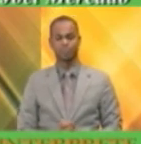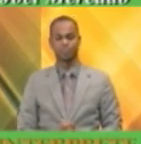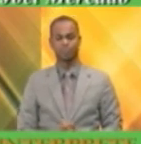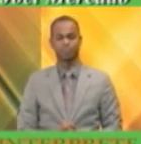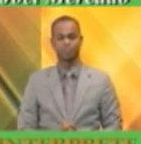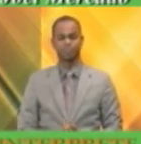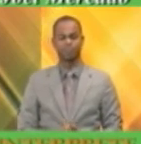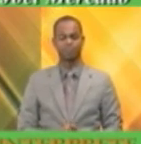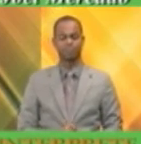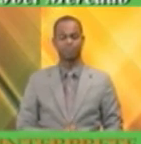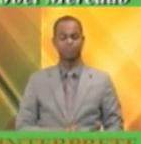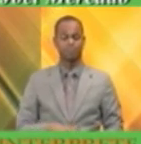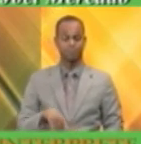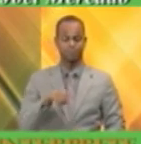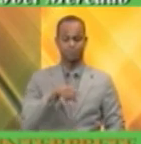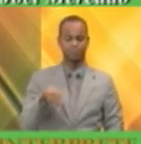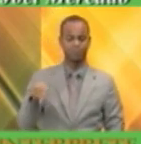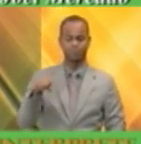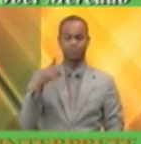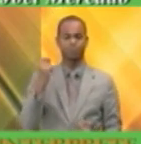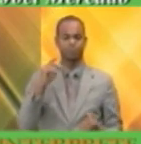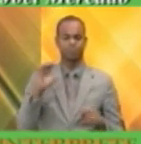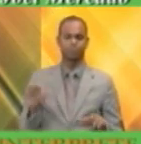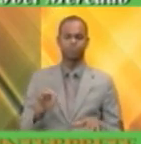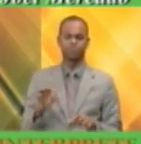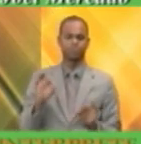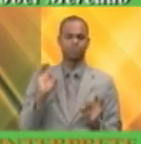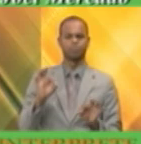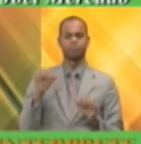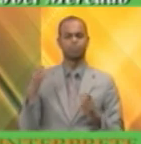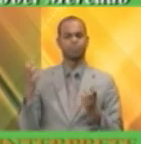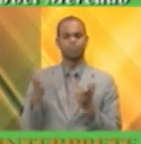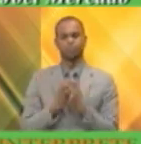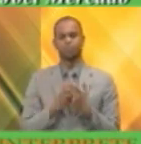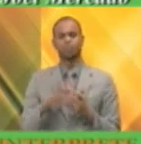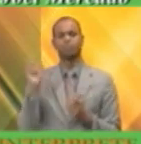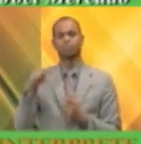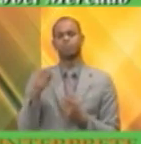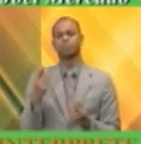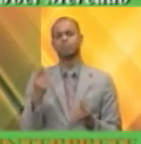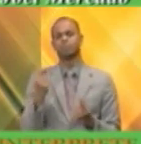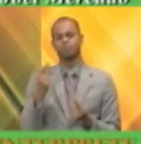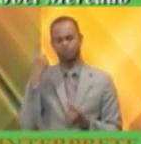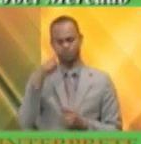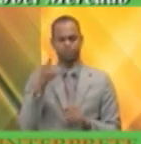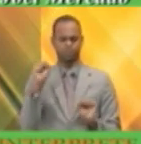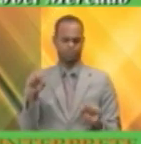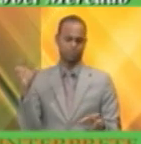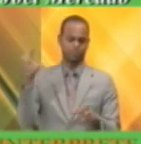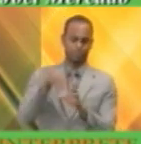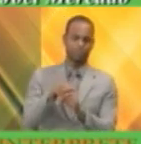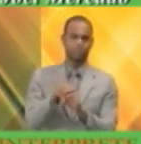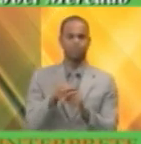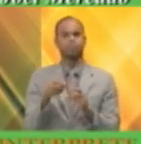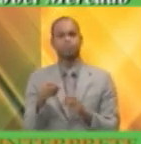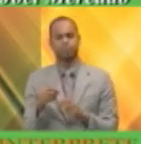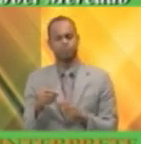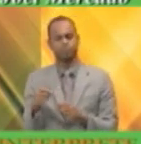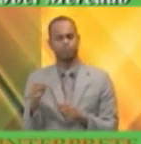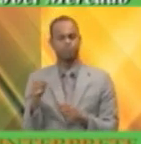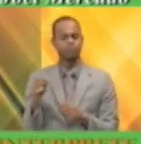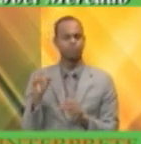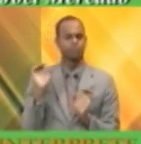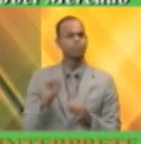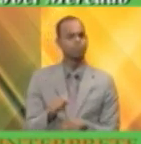niveles tienen su característica propia, preestablecida. Hay que hacer una marca para poder participar, poder